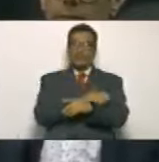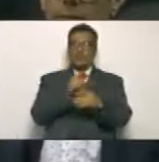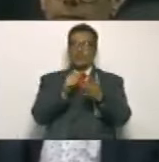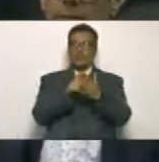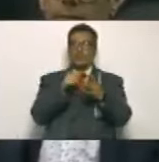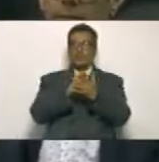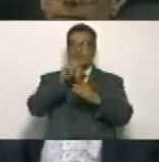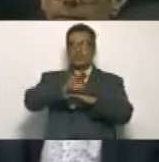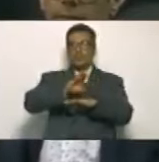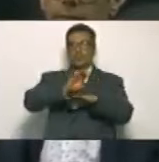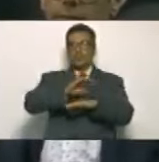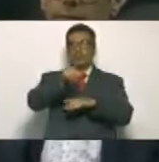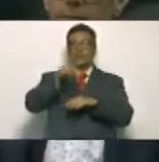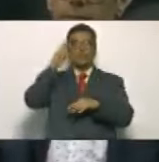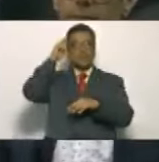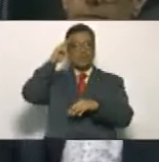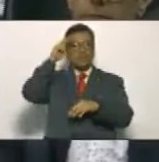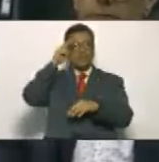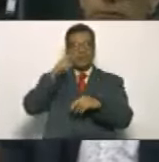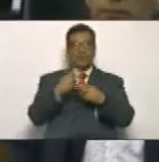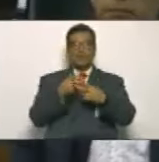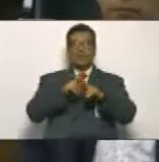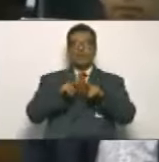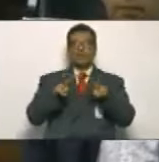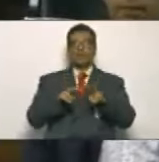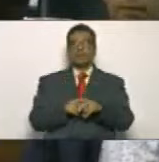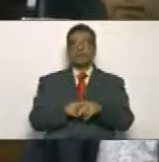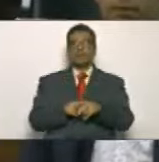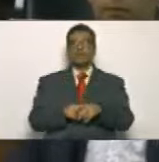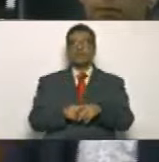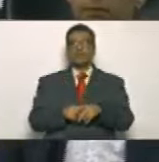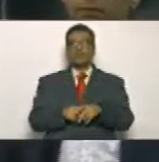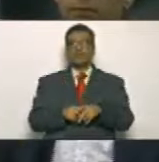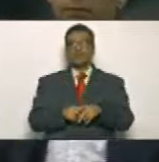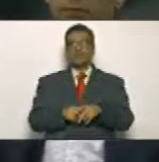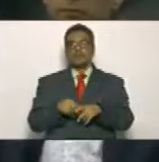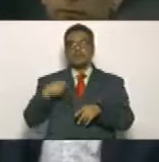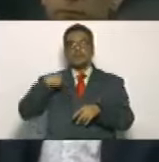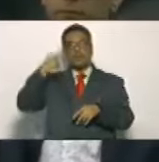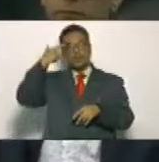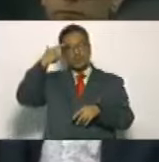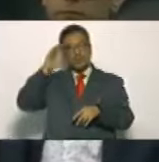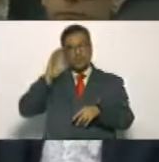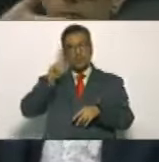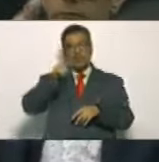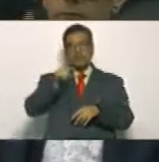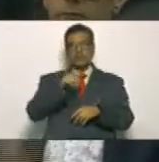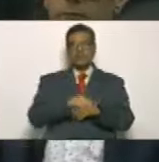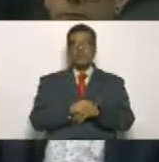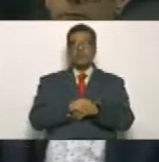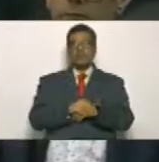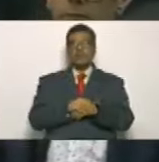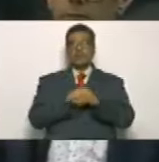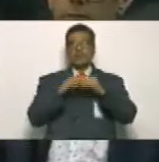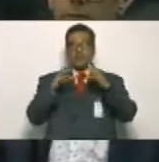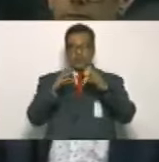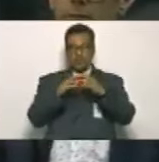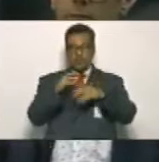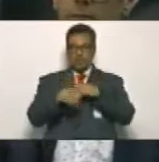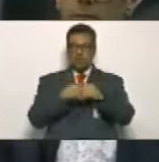punto central de esta reflexión es la paz. Yo creo que ahí está el meollo de